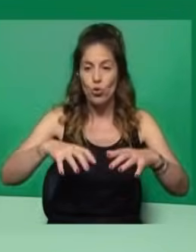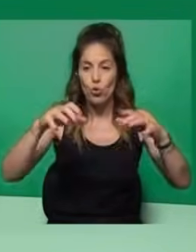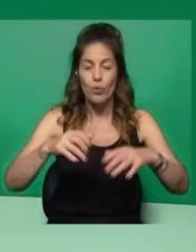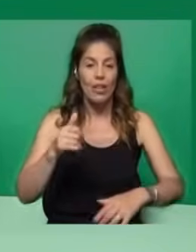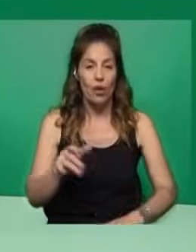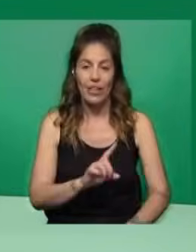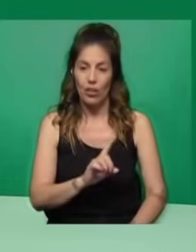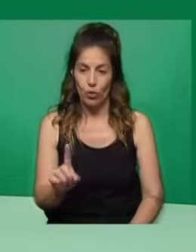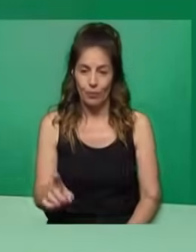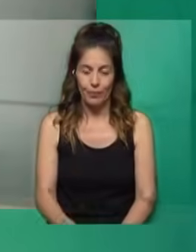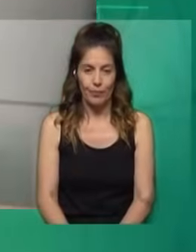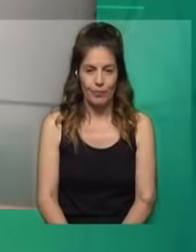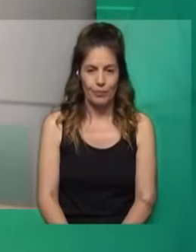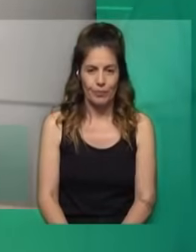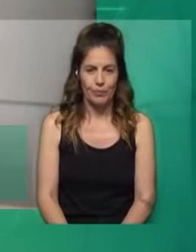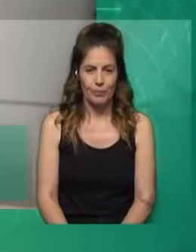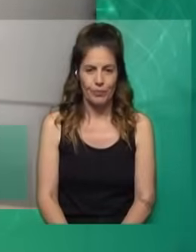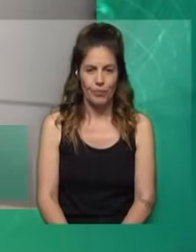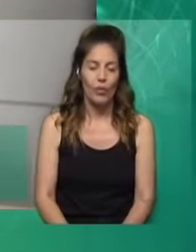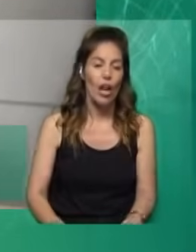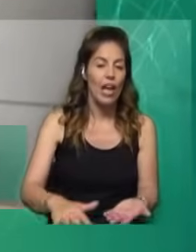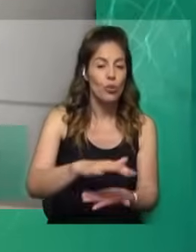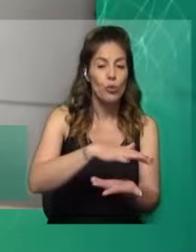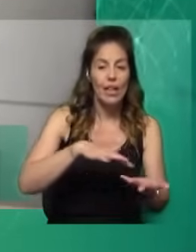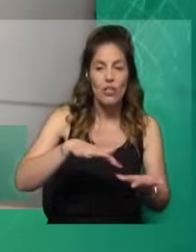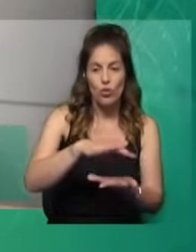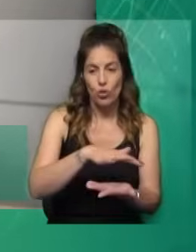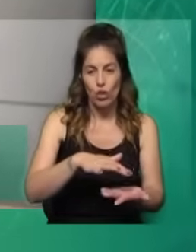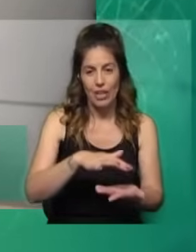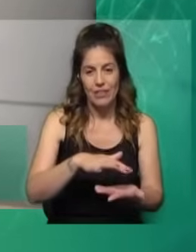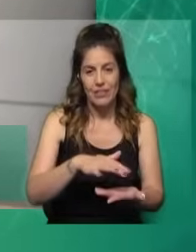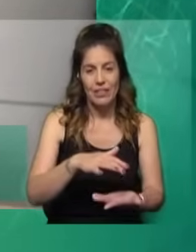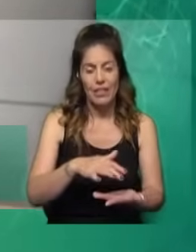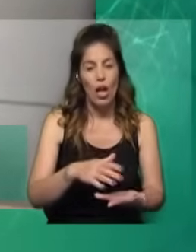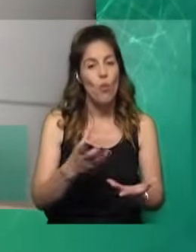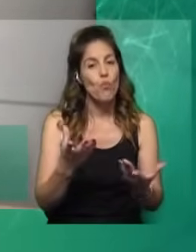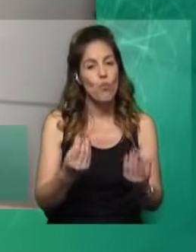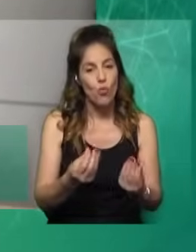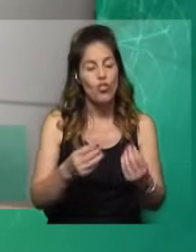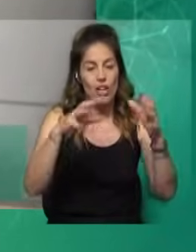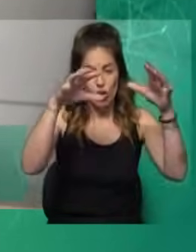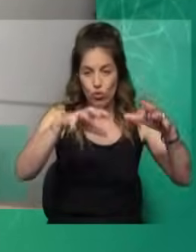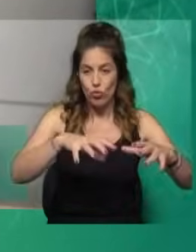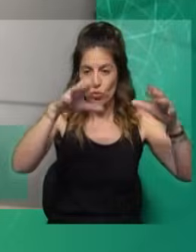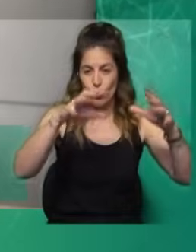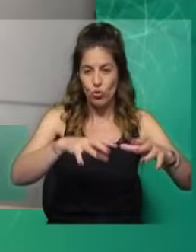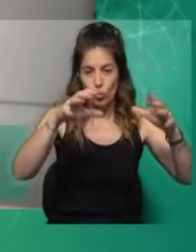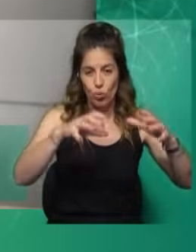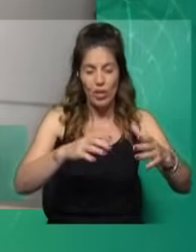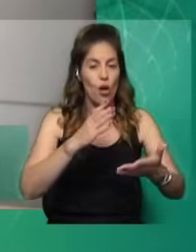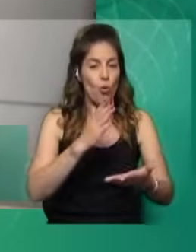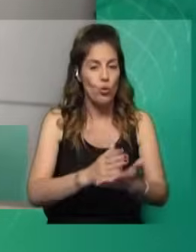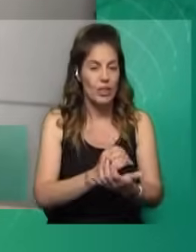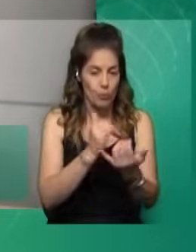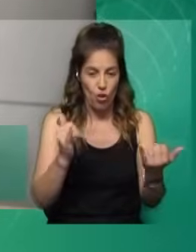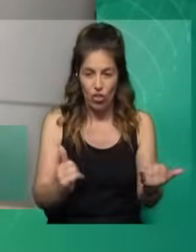todavía no algunas zonas están Están muy castigadas por excesos de agua de estos últimos